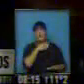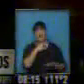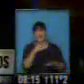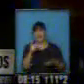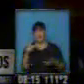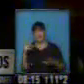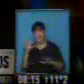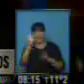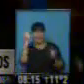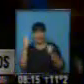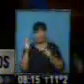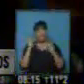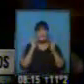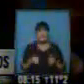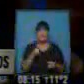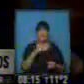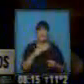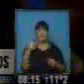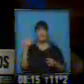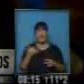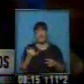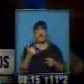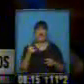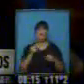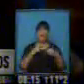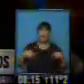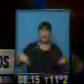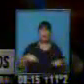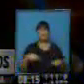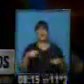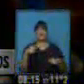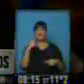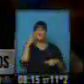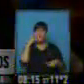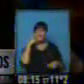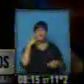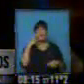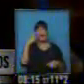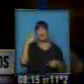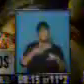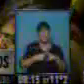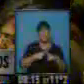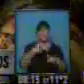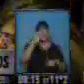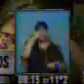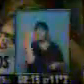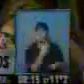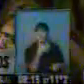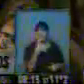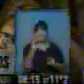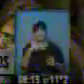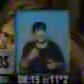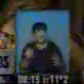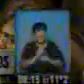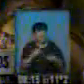nos interesa es que regula algunas ambigüedades. Algunas ambigüedades que por hacerlo rápido están mal. Ambigüedades que en términos jurídicos